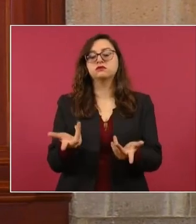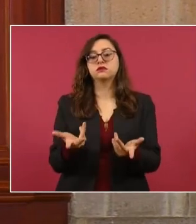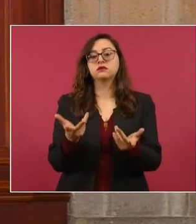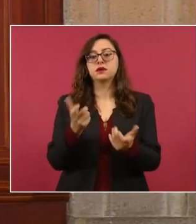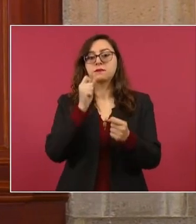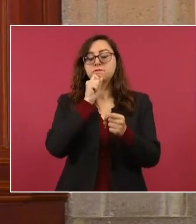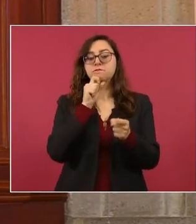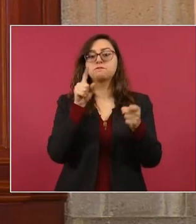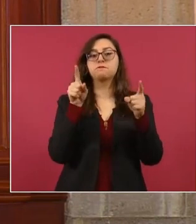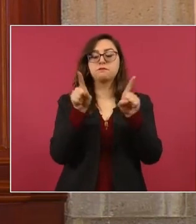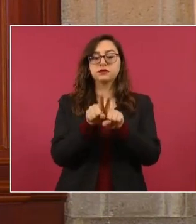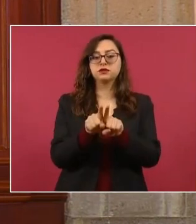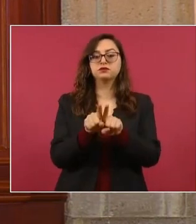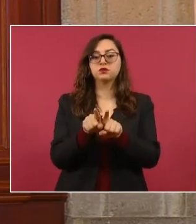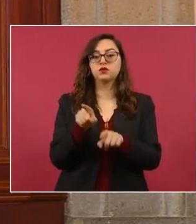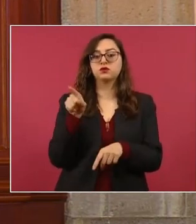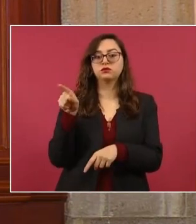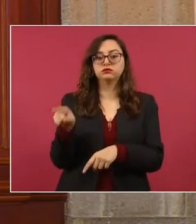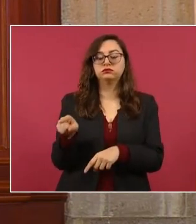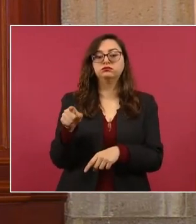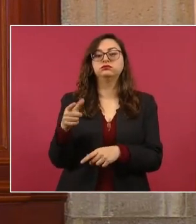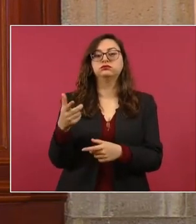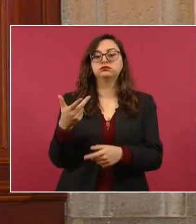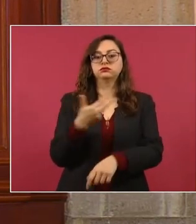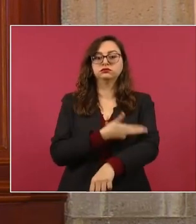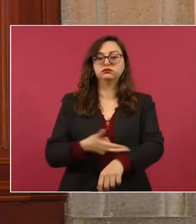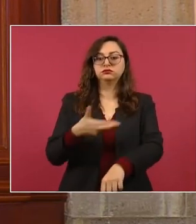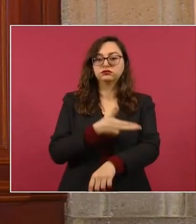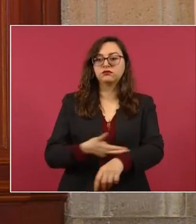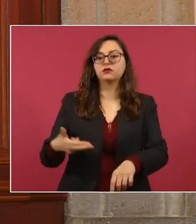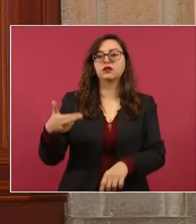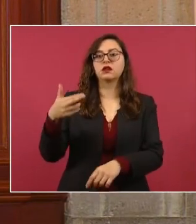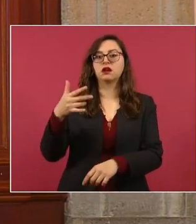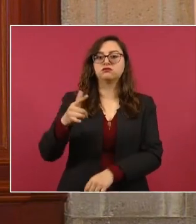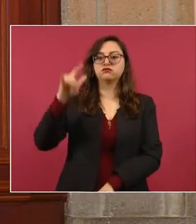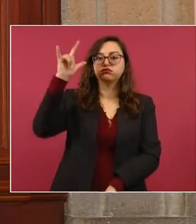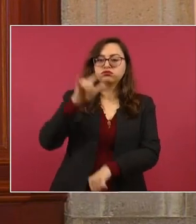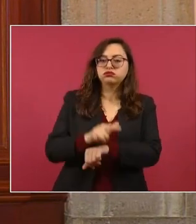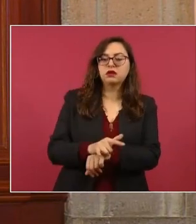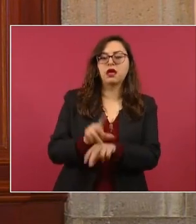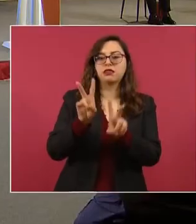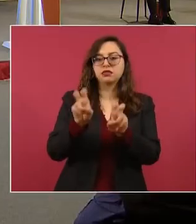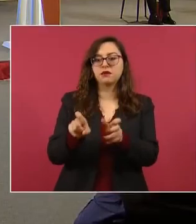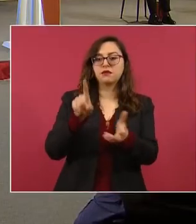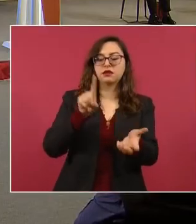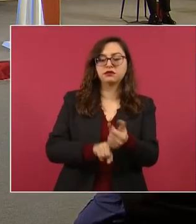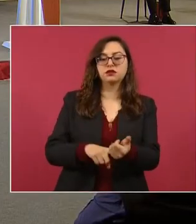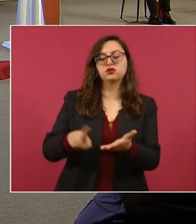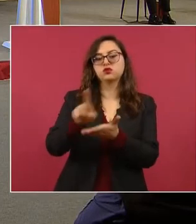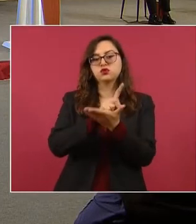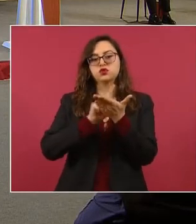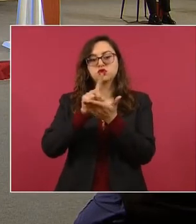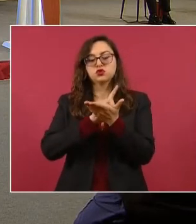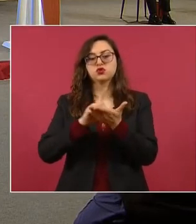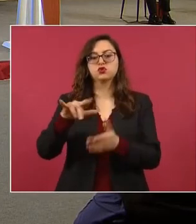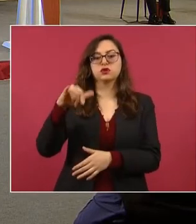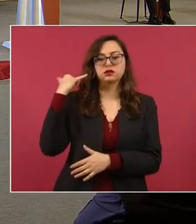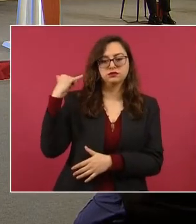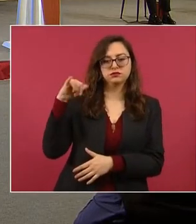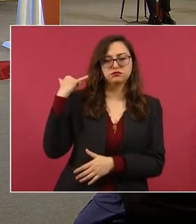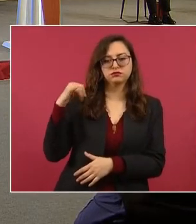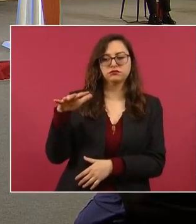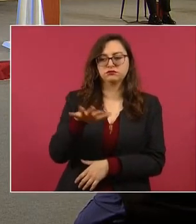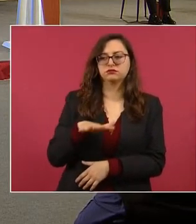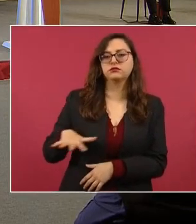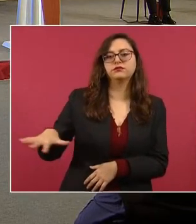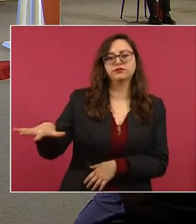participante en el área logística para el aterrizaje de aeronaves con droga en la península de Yucatán. Es Frankie N., Franz,